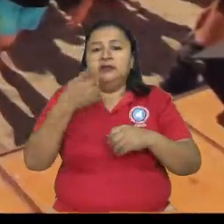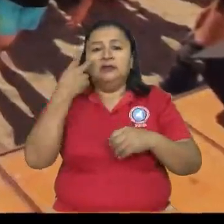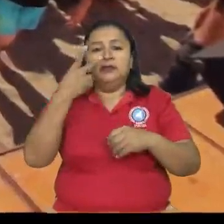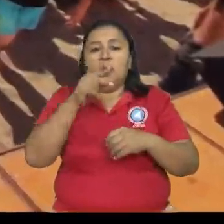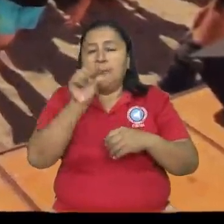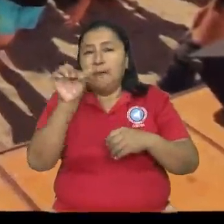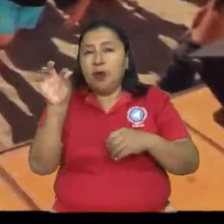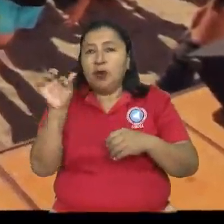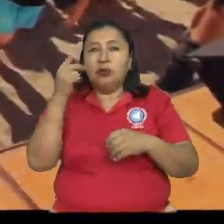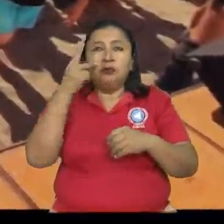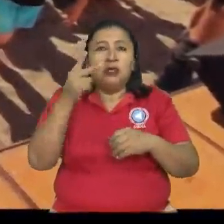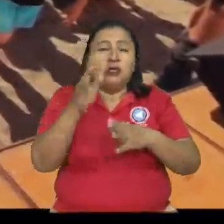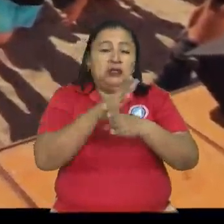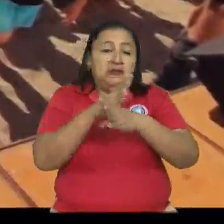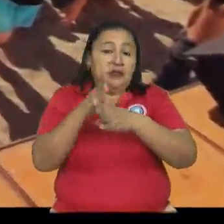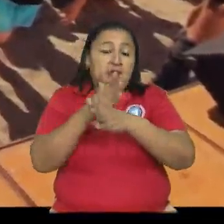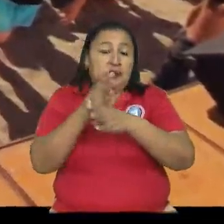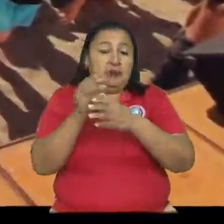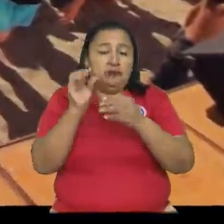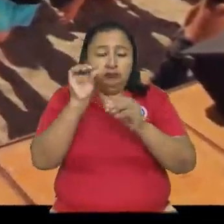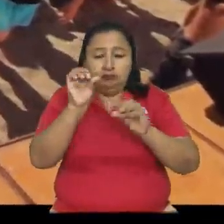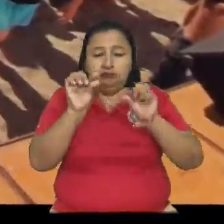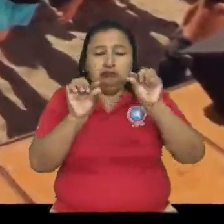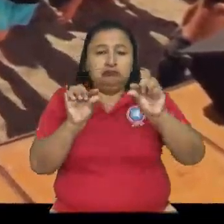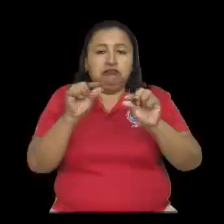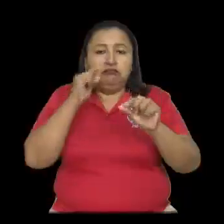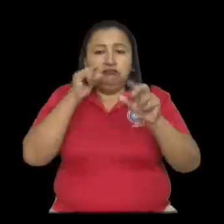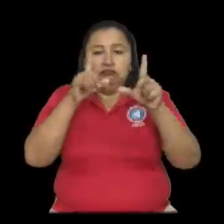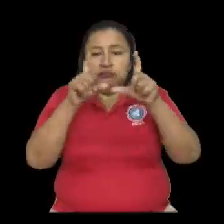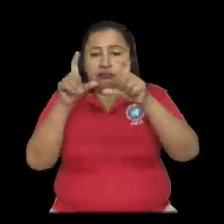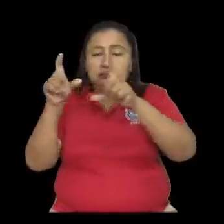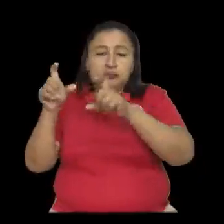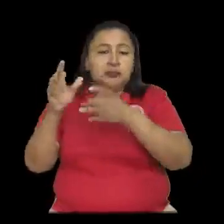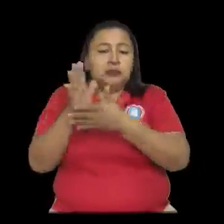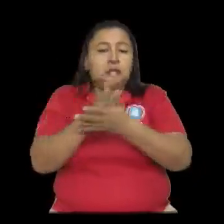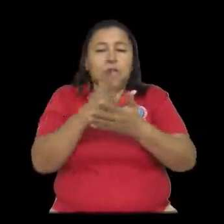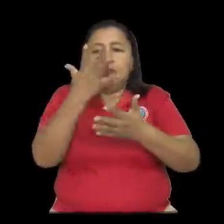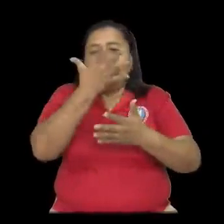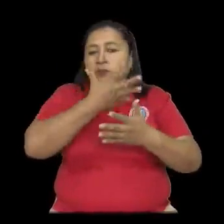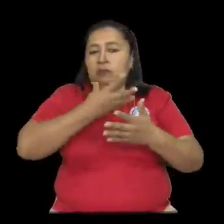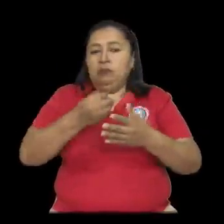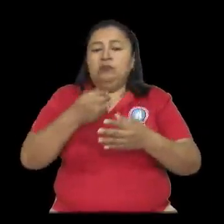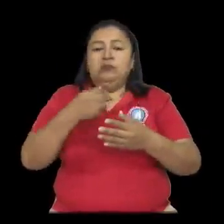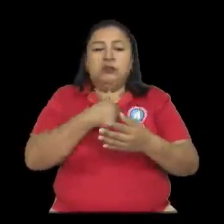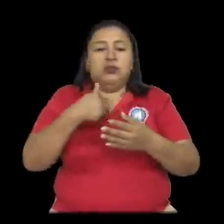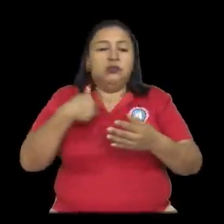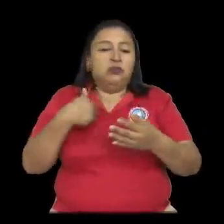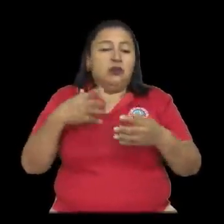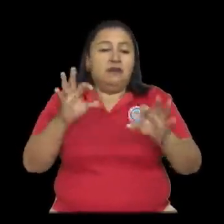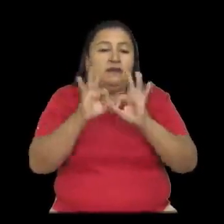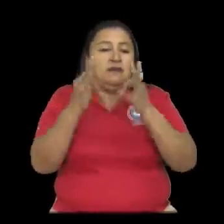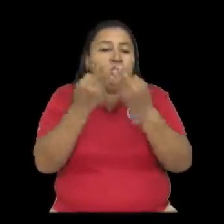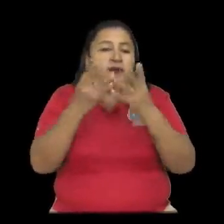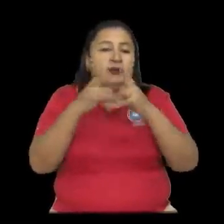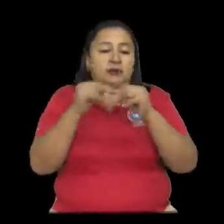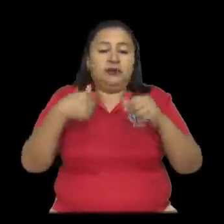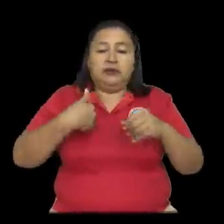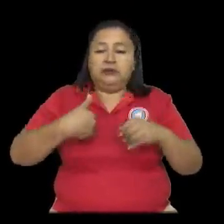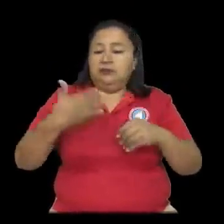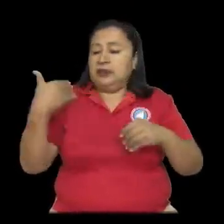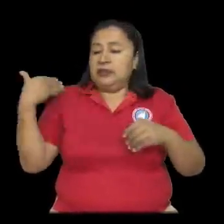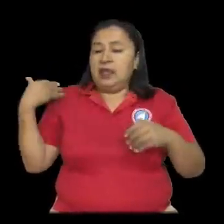observando un poquito pequeños tomas de lo maravilloso que disfrutó la familia nicaragüense en esta